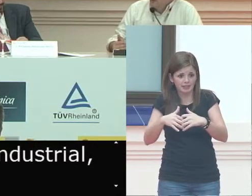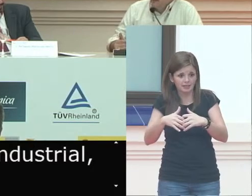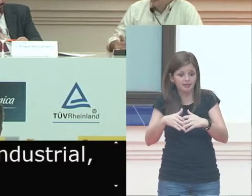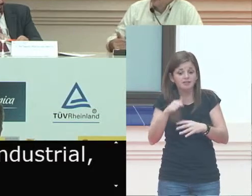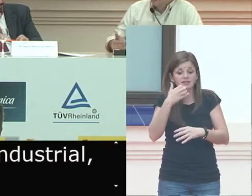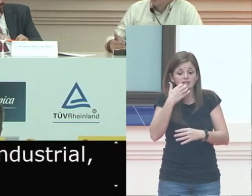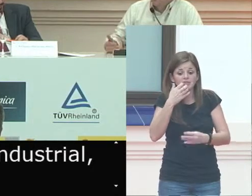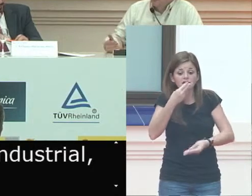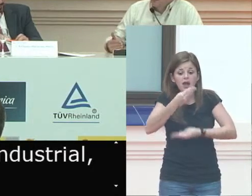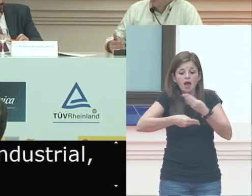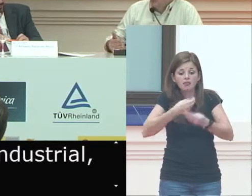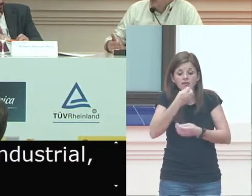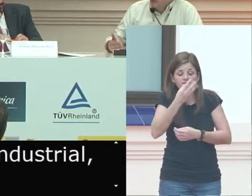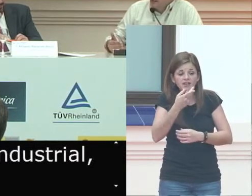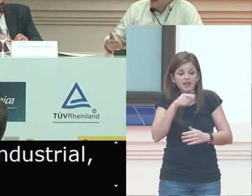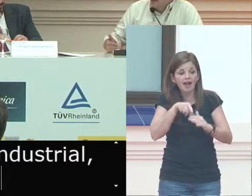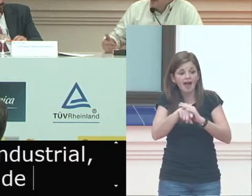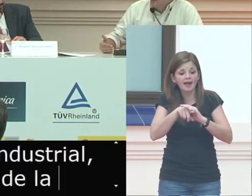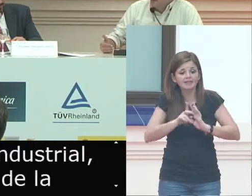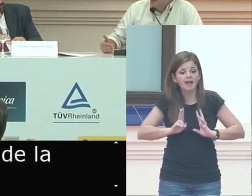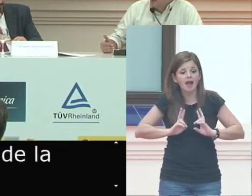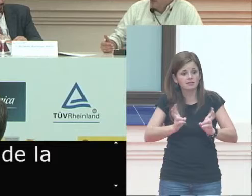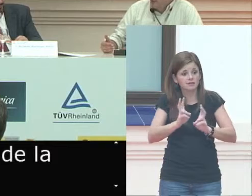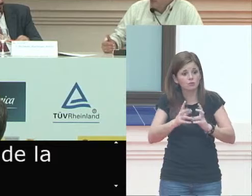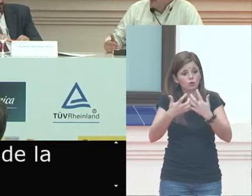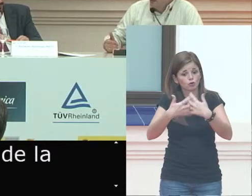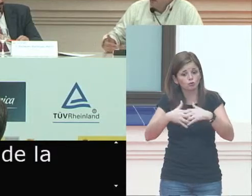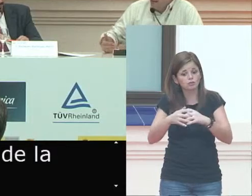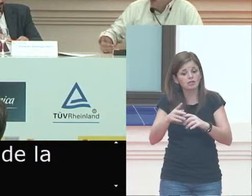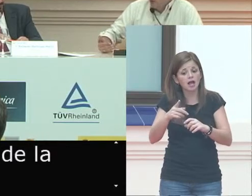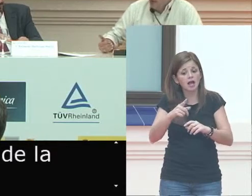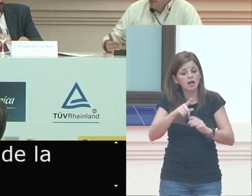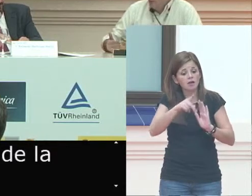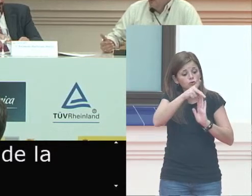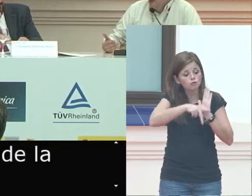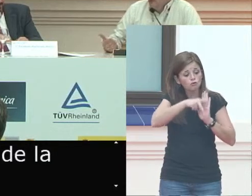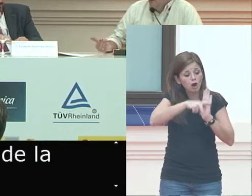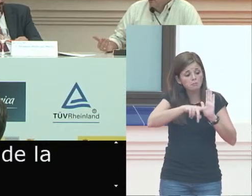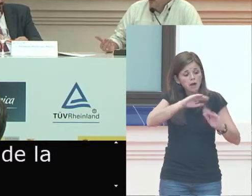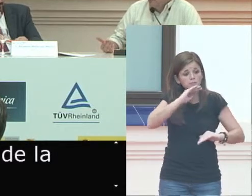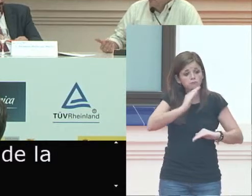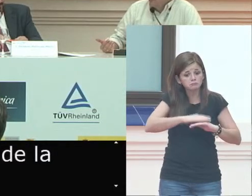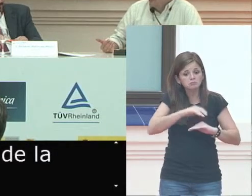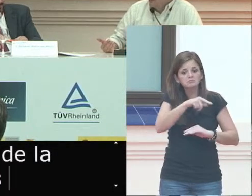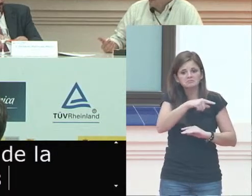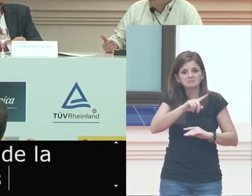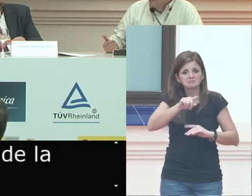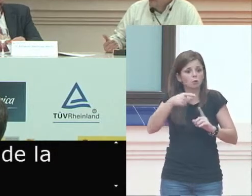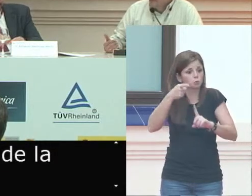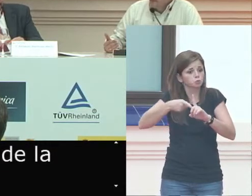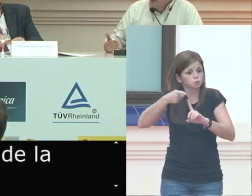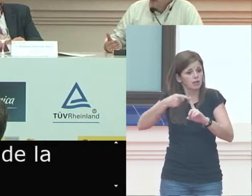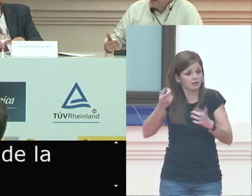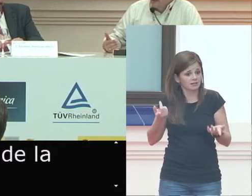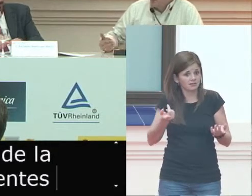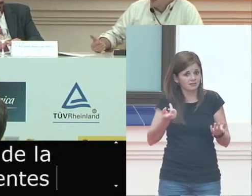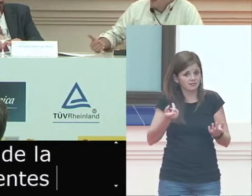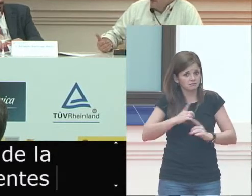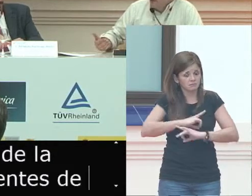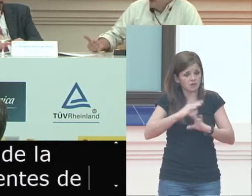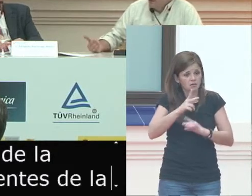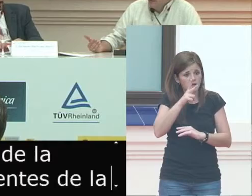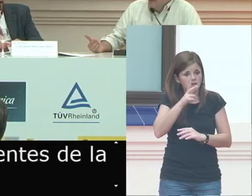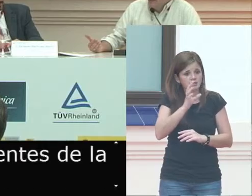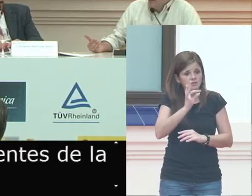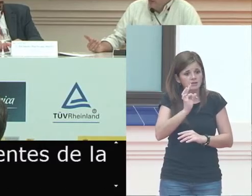los agentes activos de la industria están trabajando en esa propia norma, van a usarla. De hecho, HTML5 se ha ido